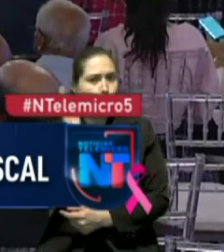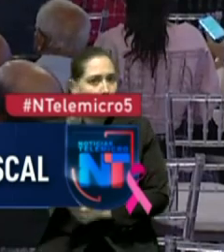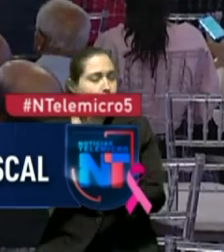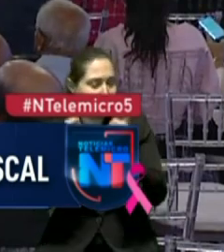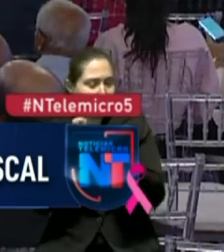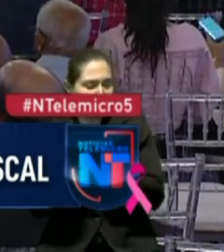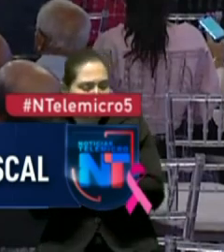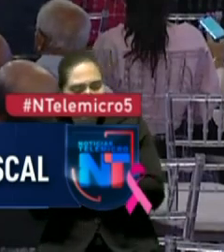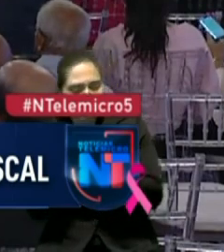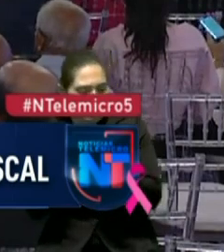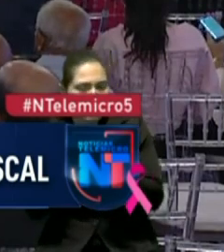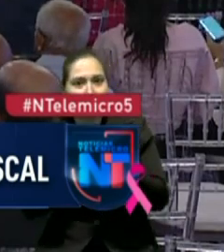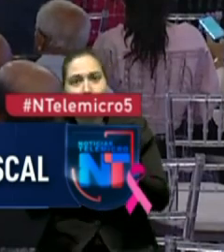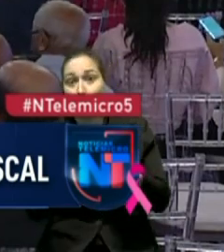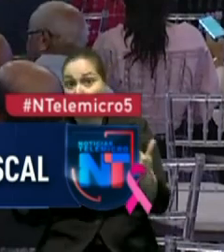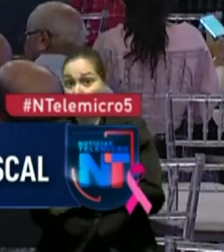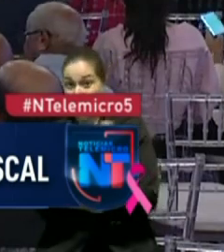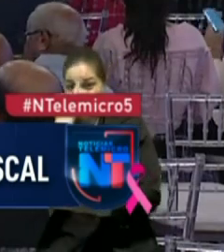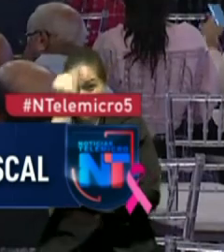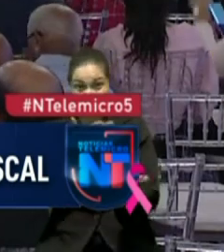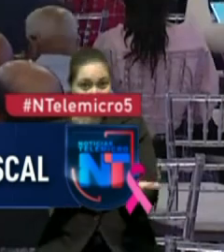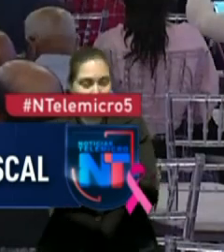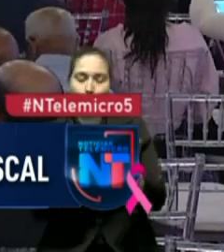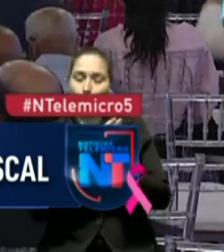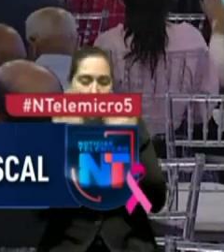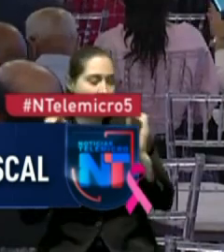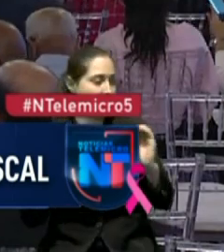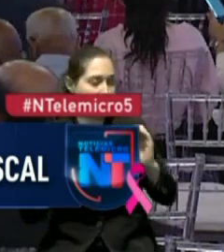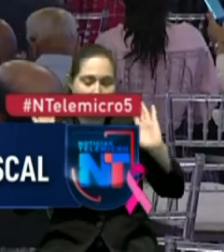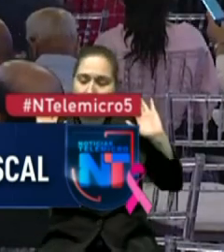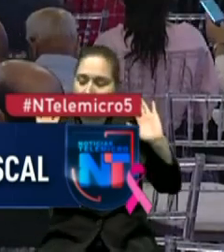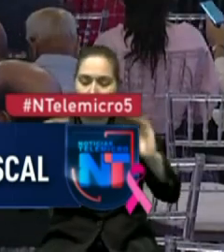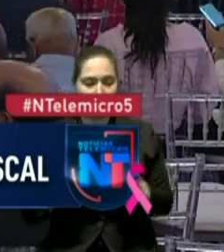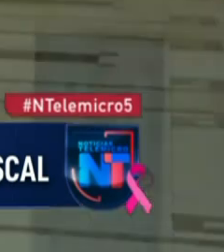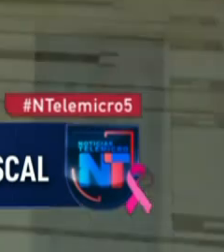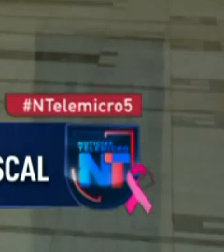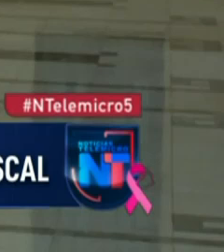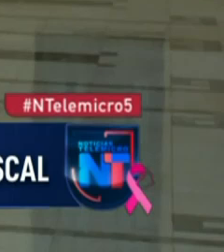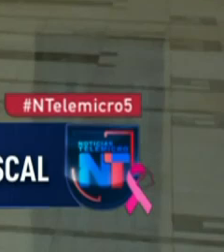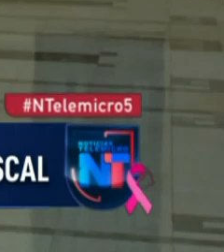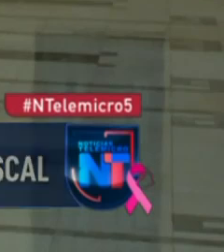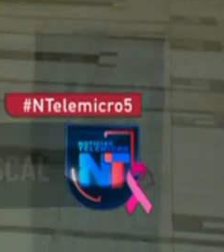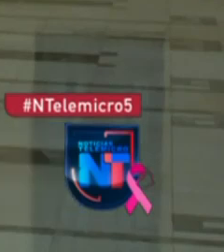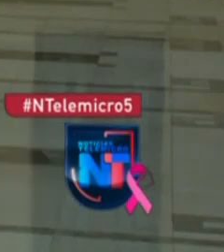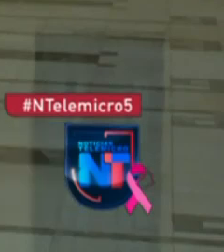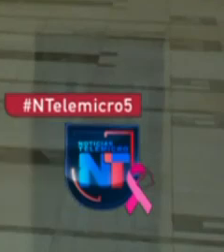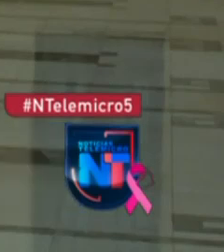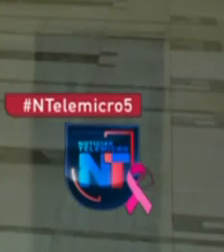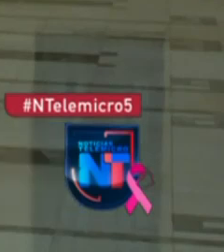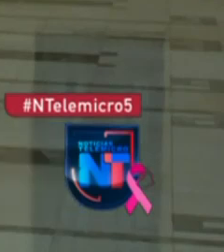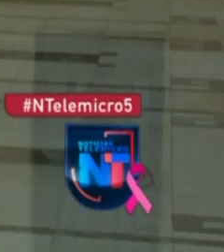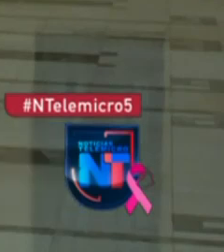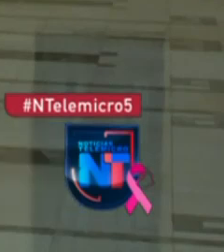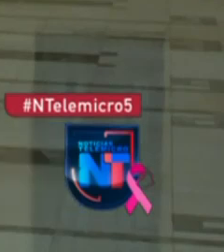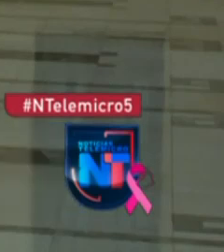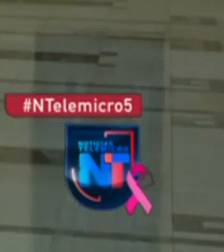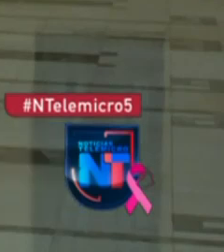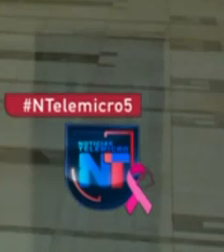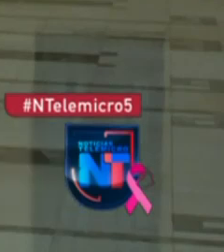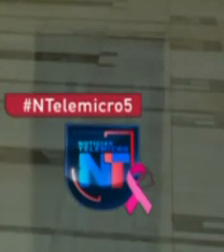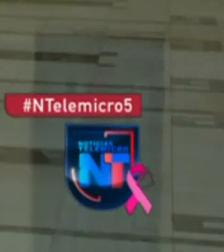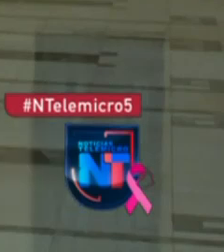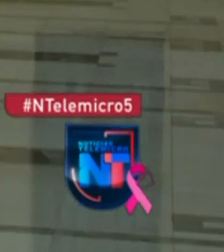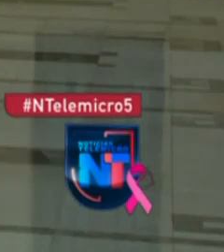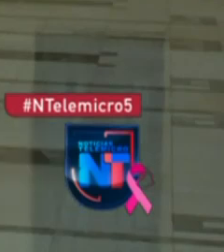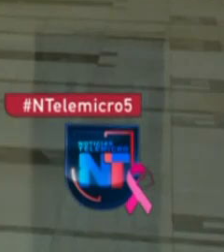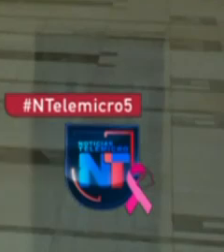salarial, obras como el Metro de Santo Domingo y el teleférico, entre otros proyectos. El gobernante además reveló que el próximo domingo